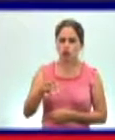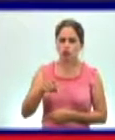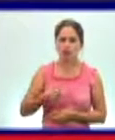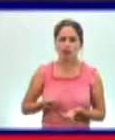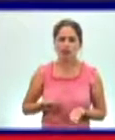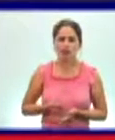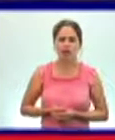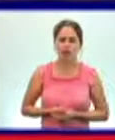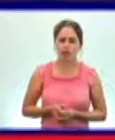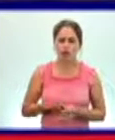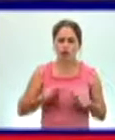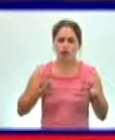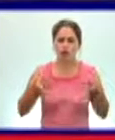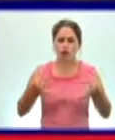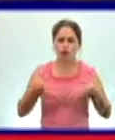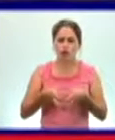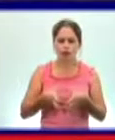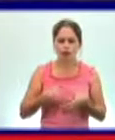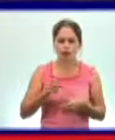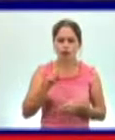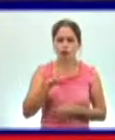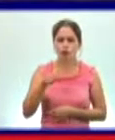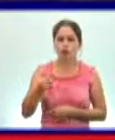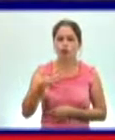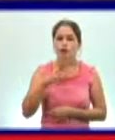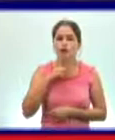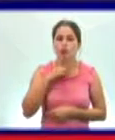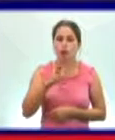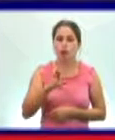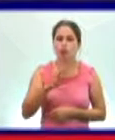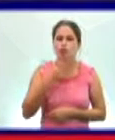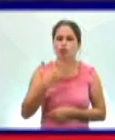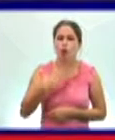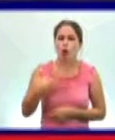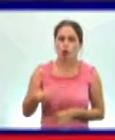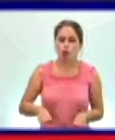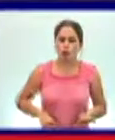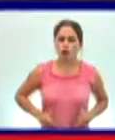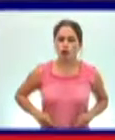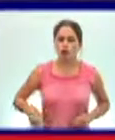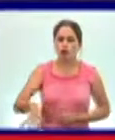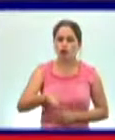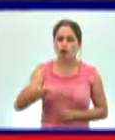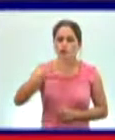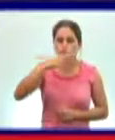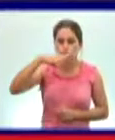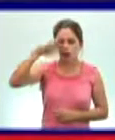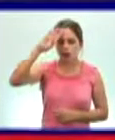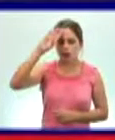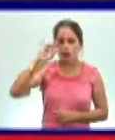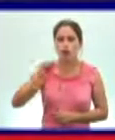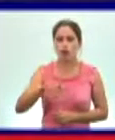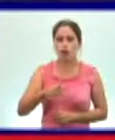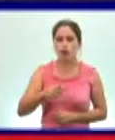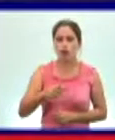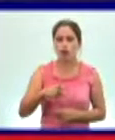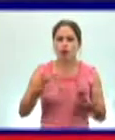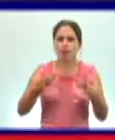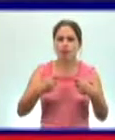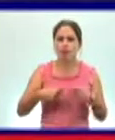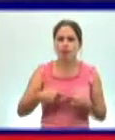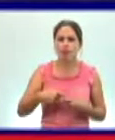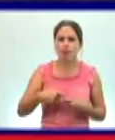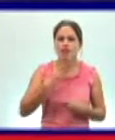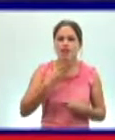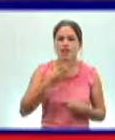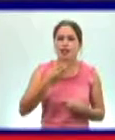generales, para que ustedes también se respondan. ¿Cómo se asume en la sociedad cubana actual el deber ser? ¿Cómo ustedes